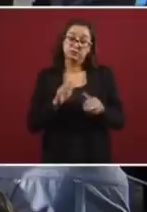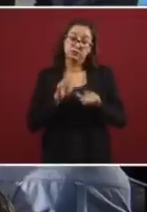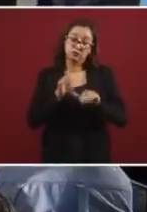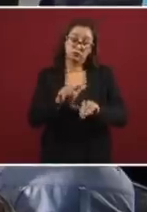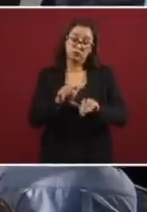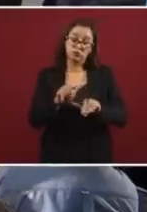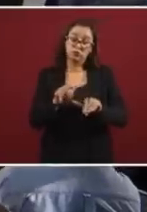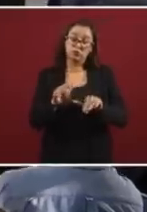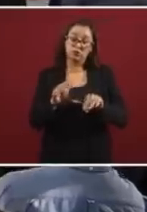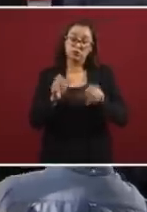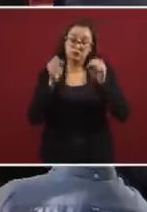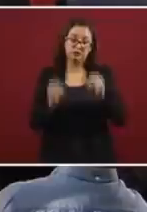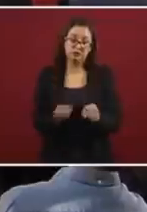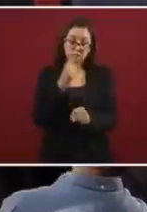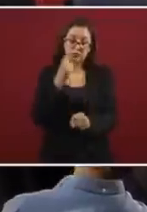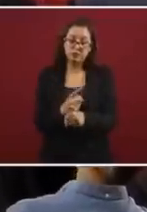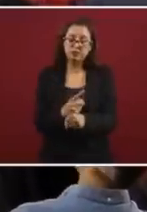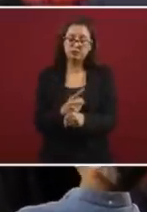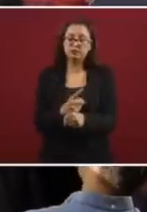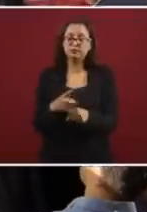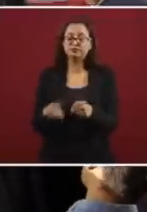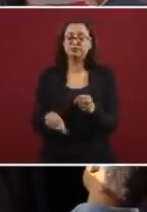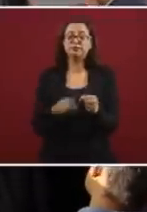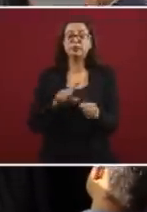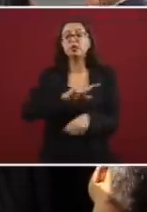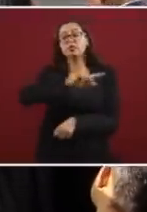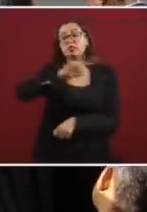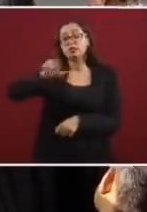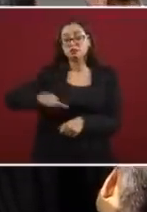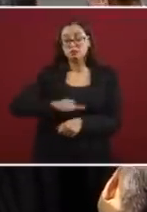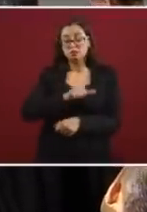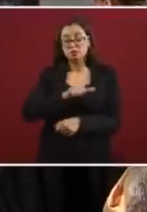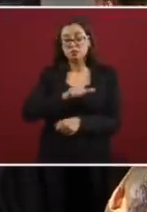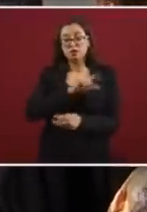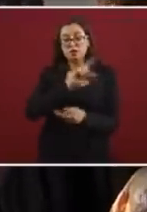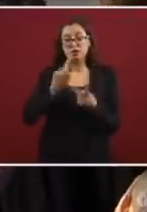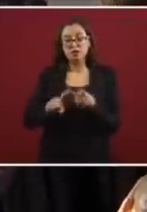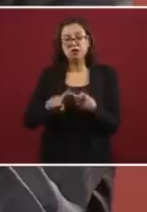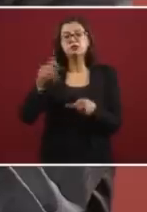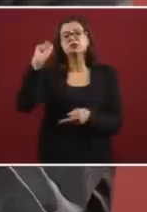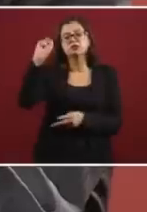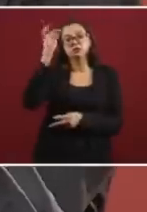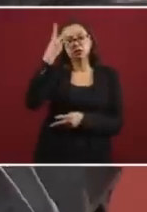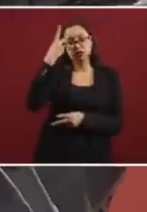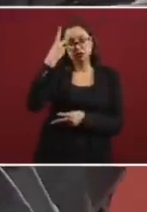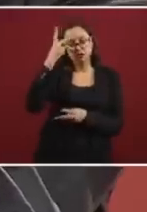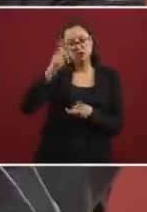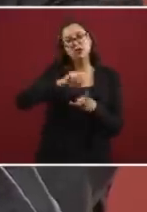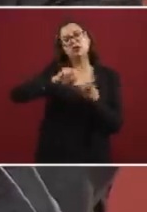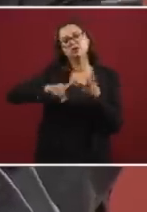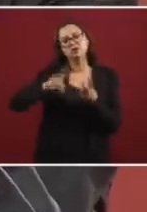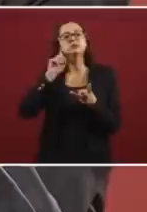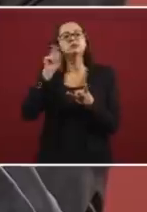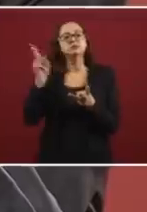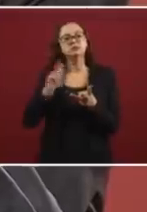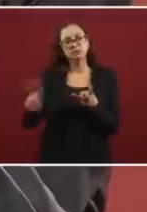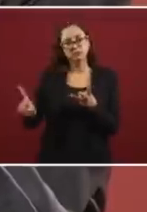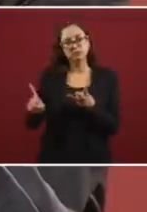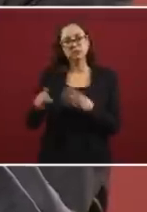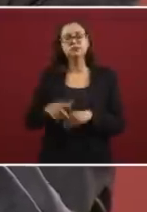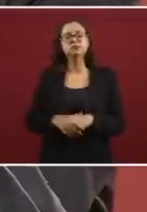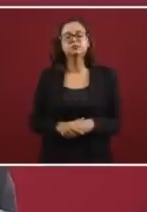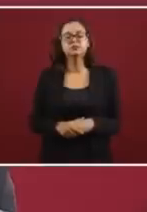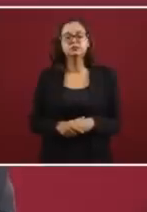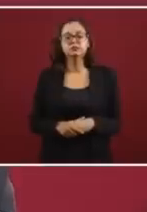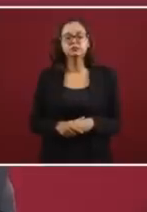de la inseguridad y luego san luis y luego el de zacatecas y